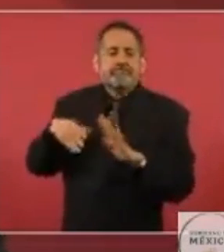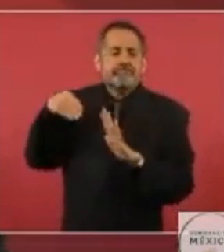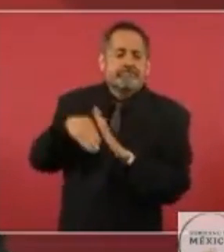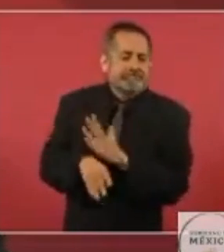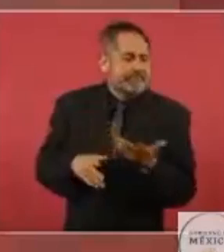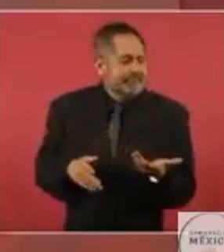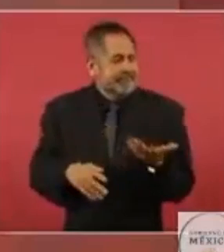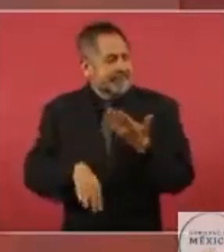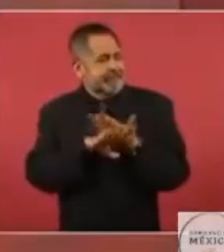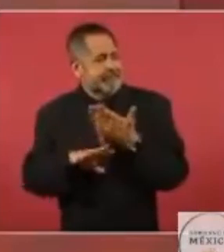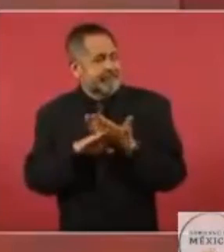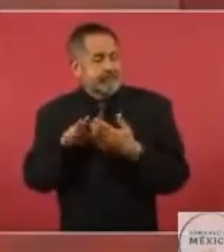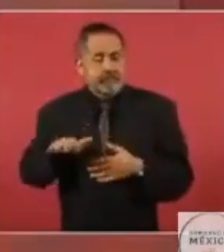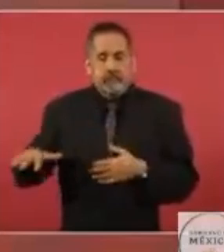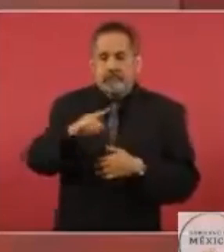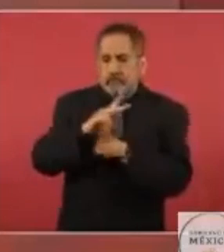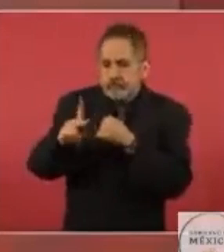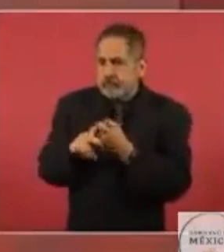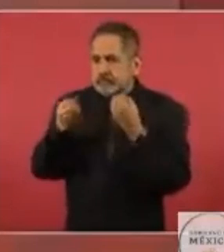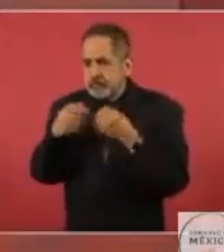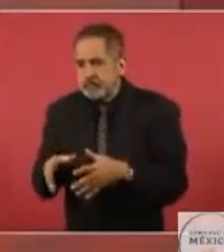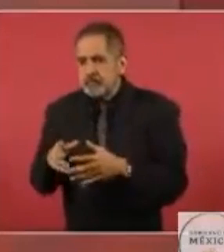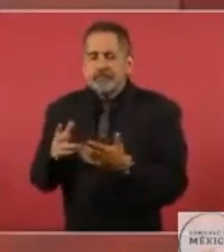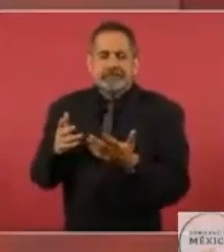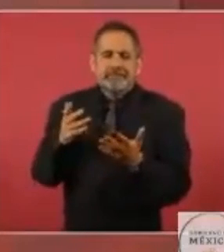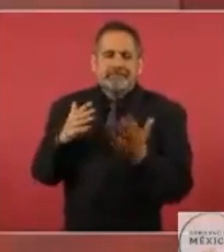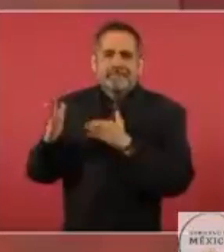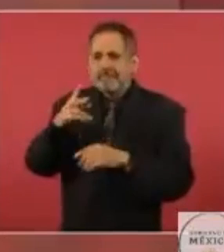de los pueblos, de los países.